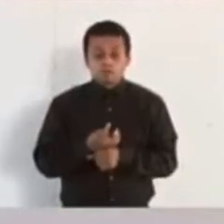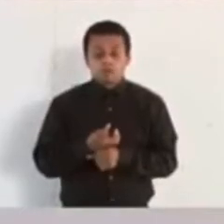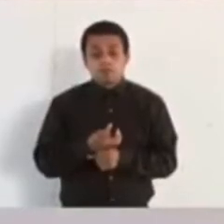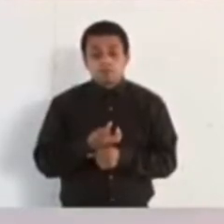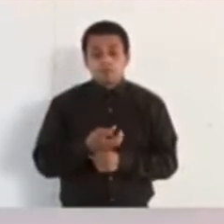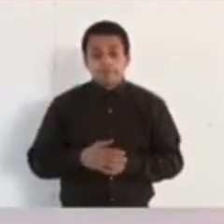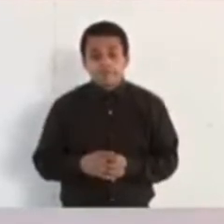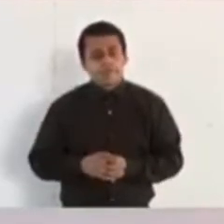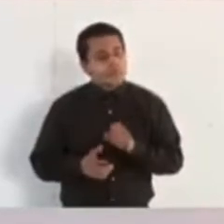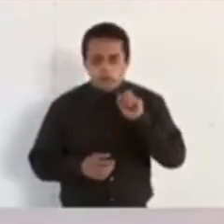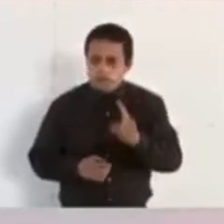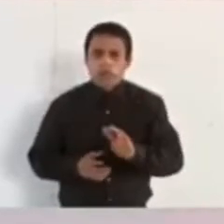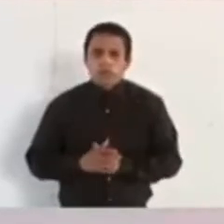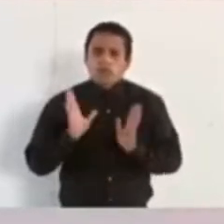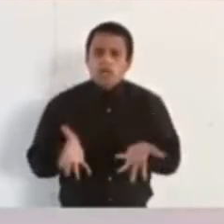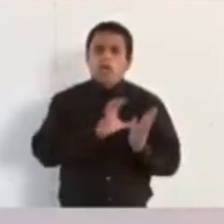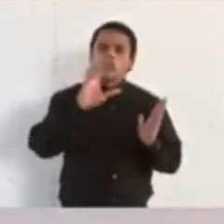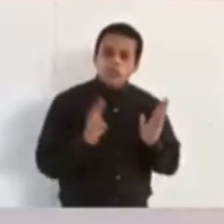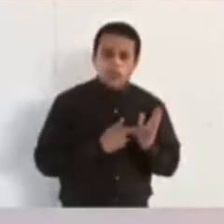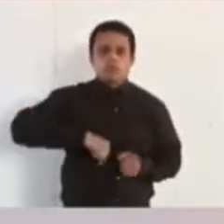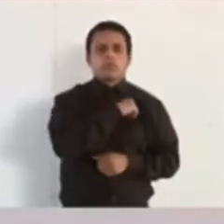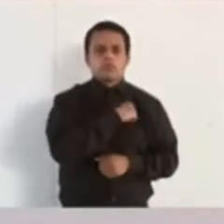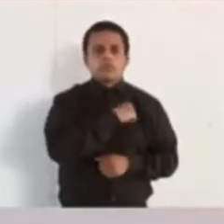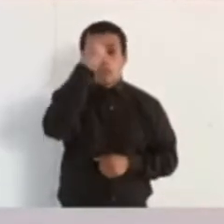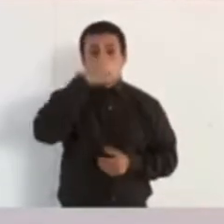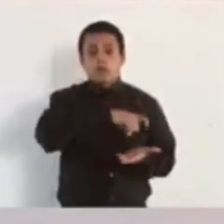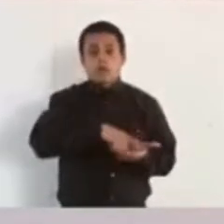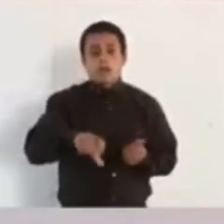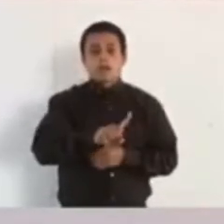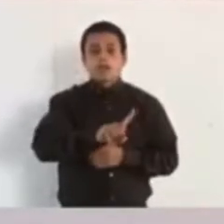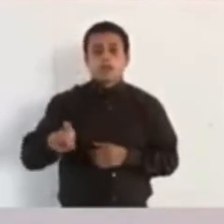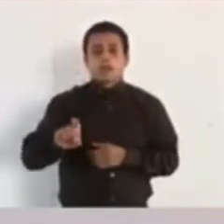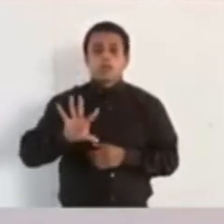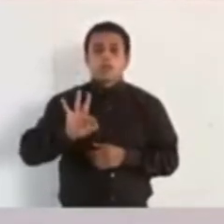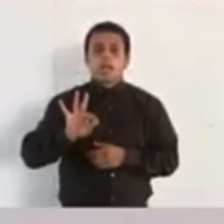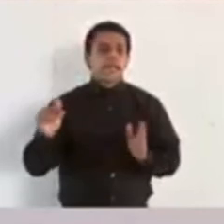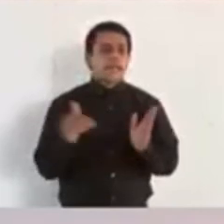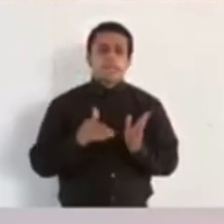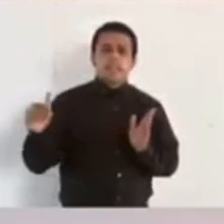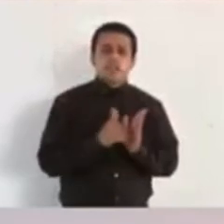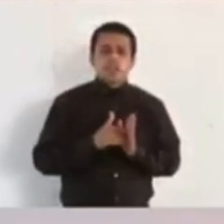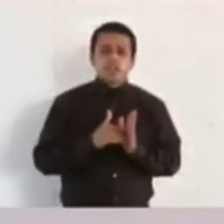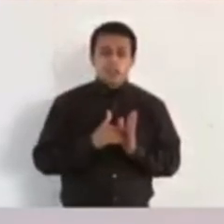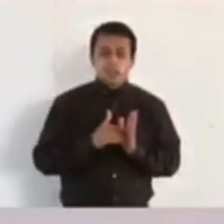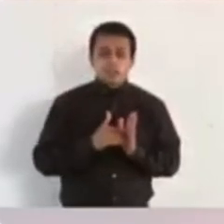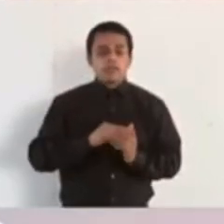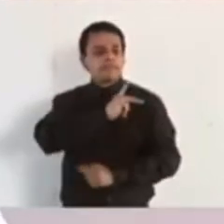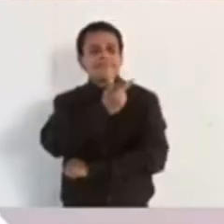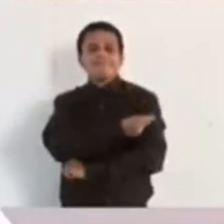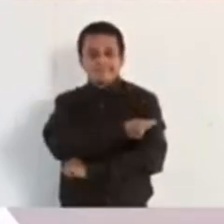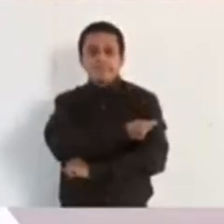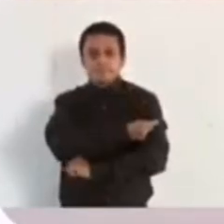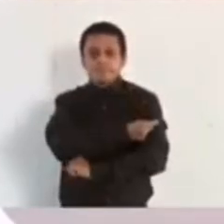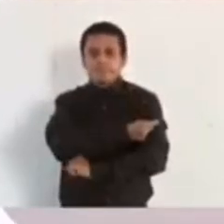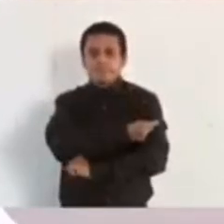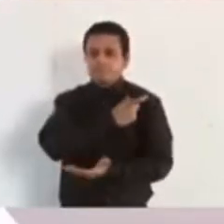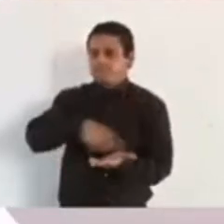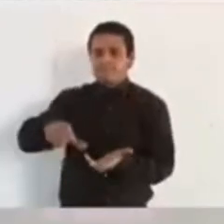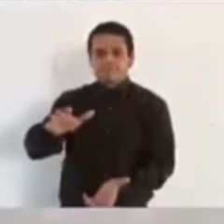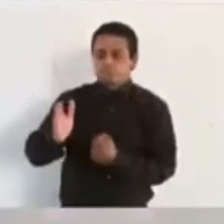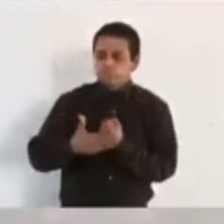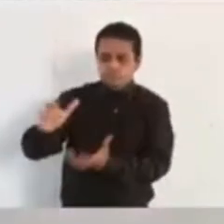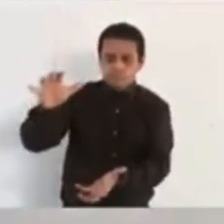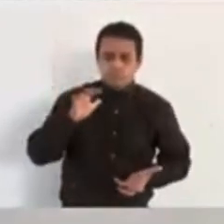Y ya también hicimos contratos para comprar 140 millones de dosis de vacuna contra el